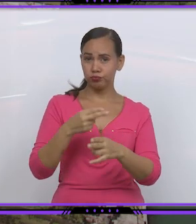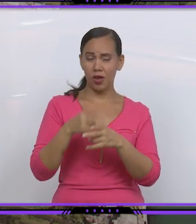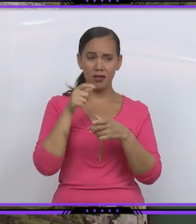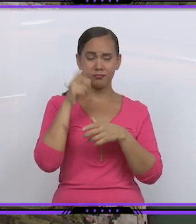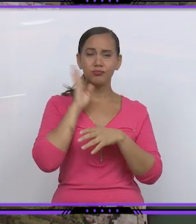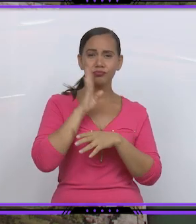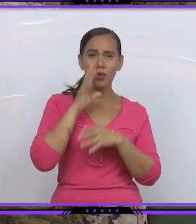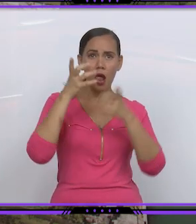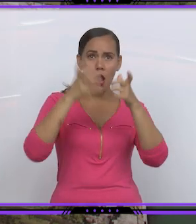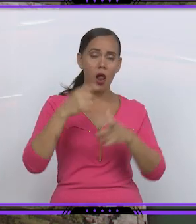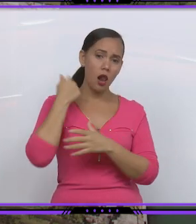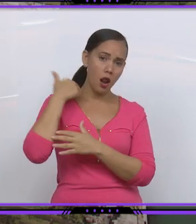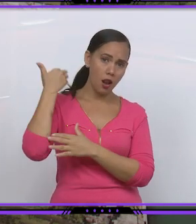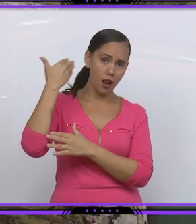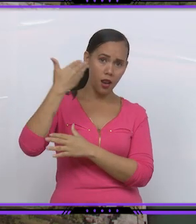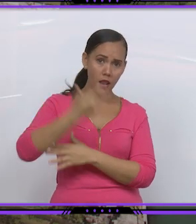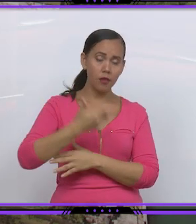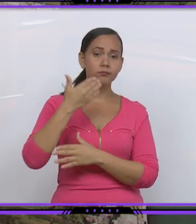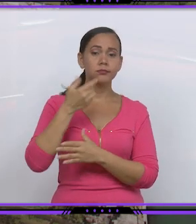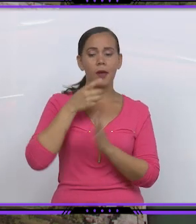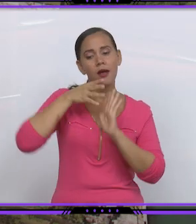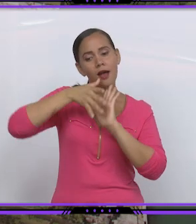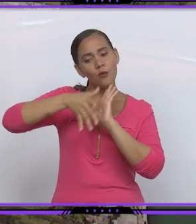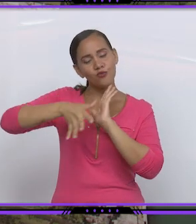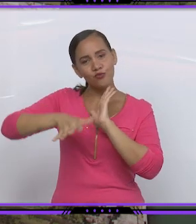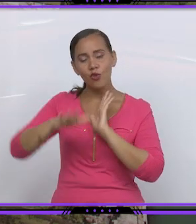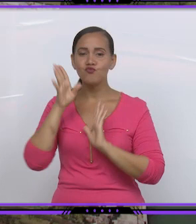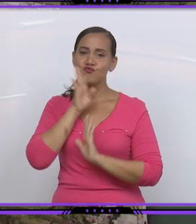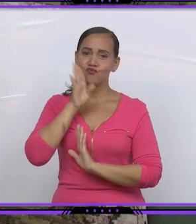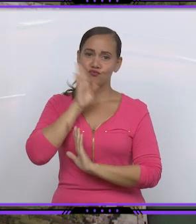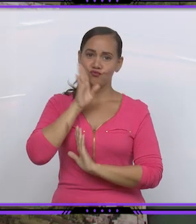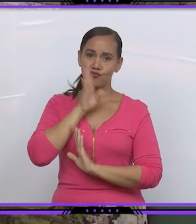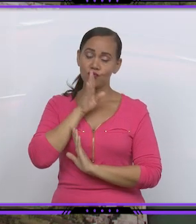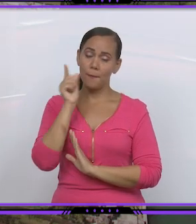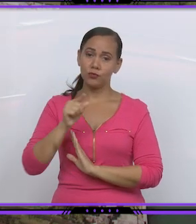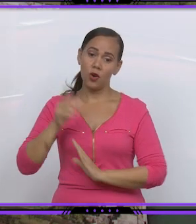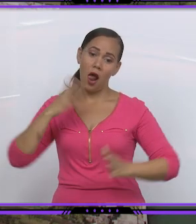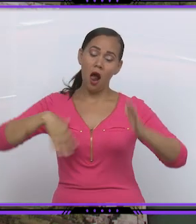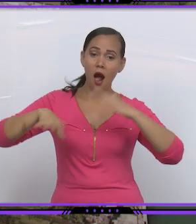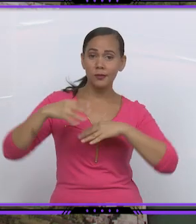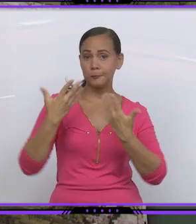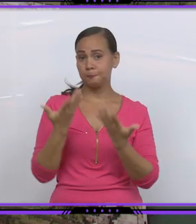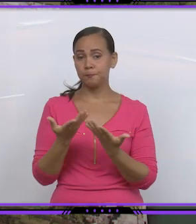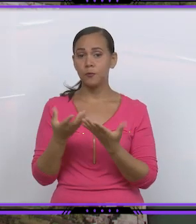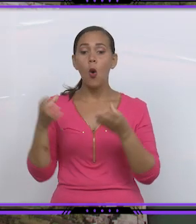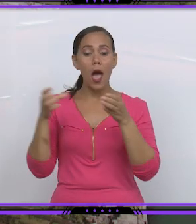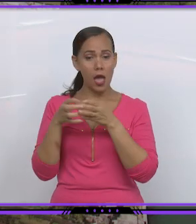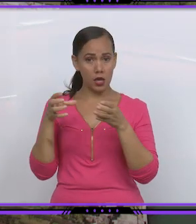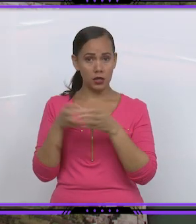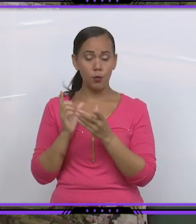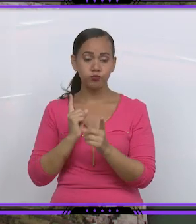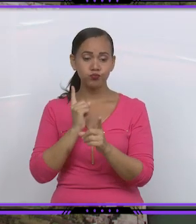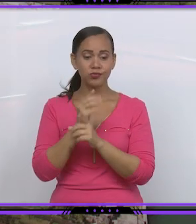segunda ocasión en la historia, desechos provenientes de la empresa ronera escurren hacia la playa, sitio de esparcimiento para los cardenenses.